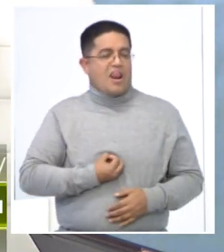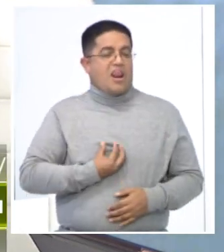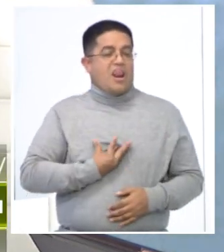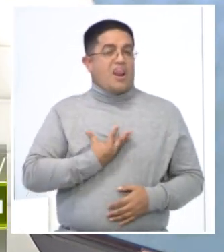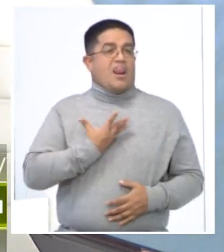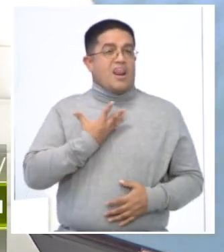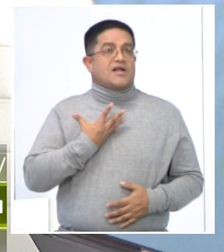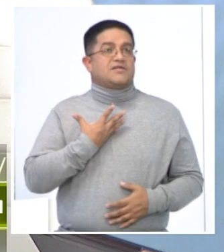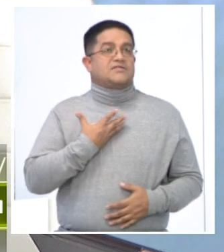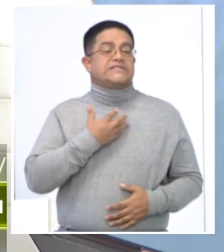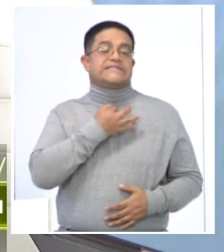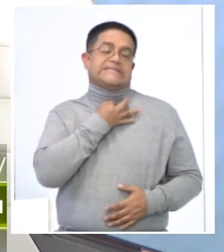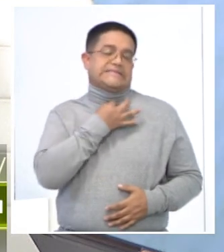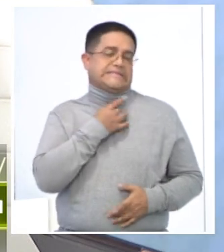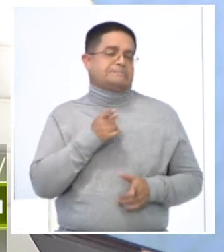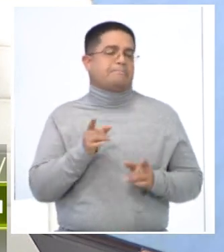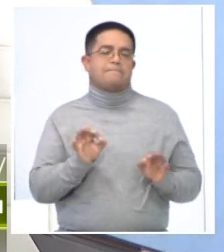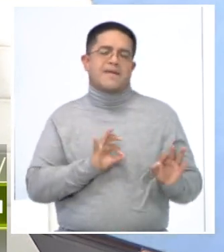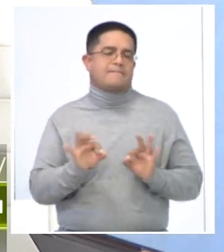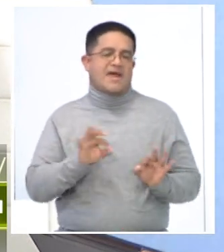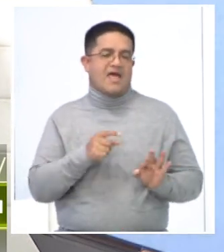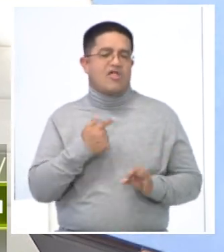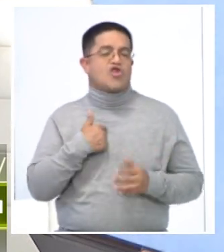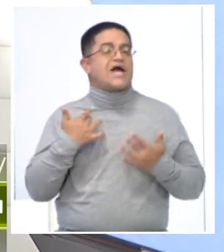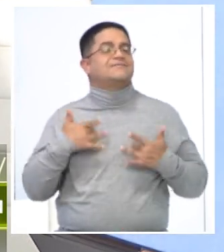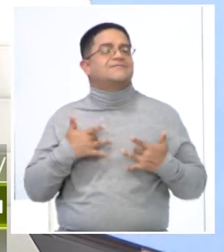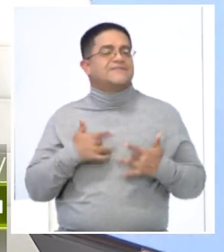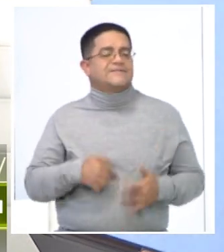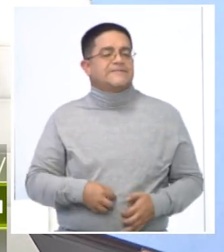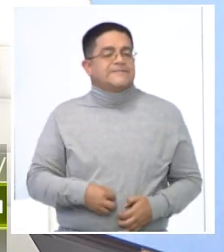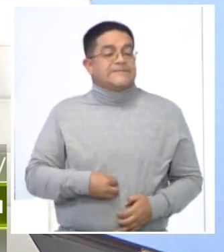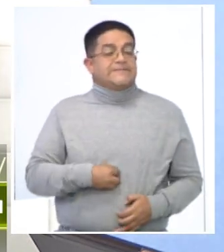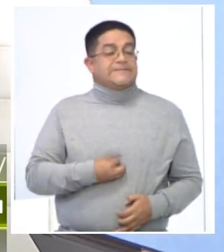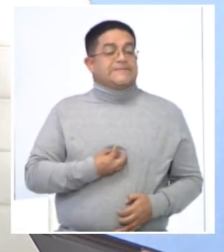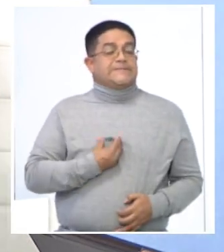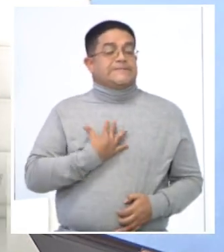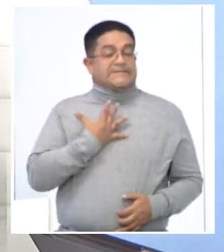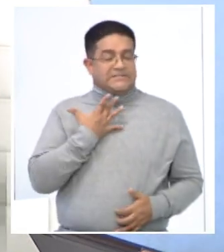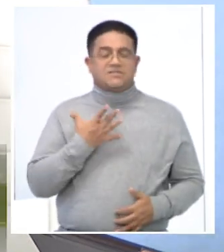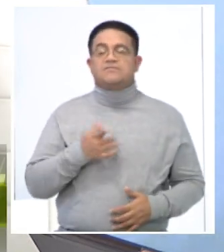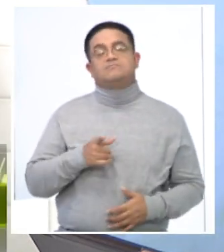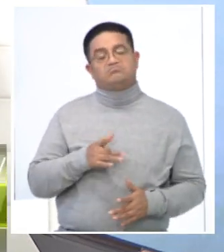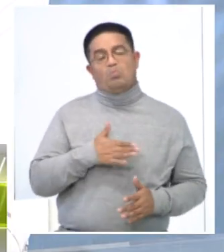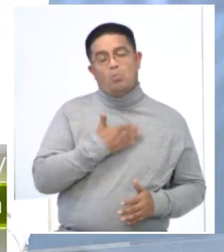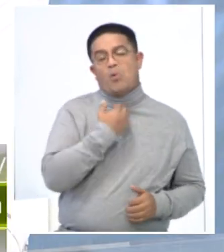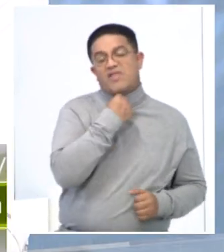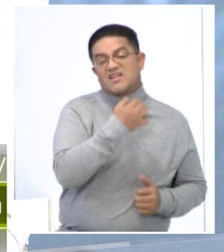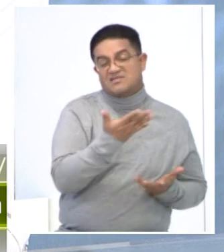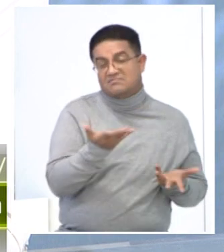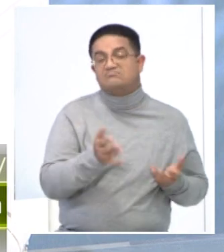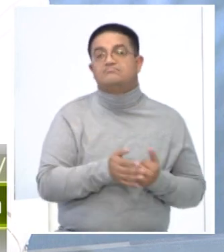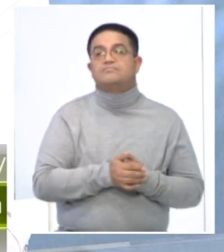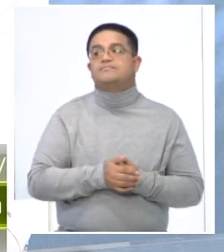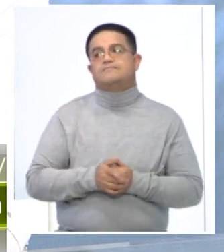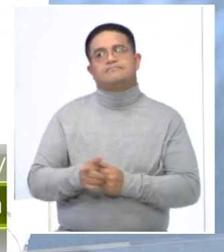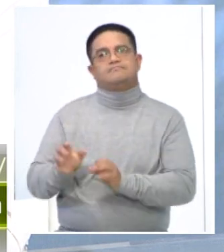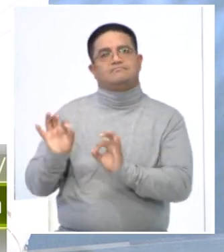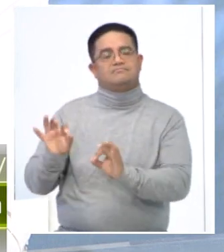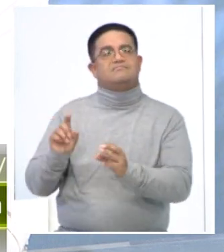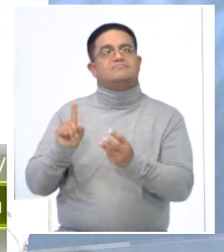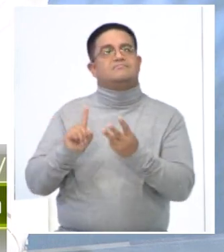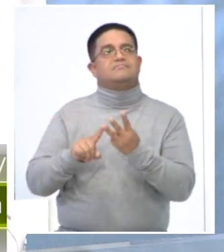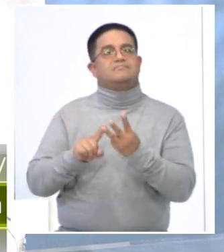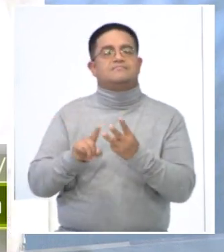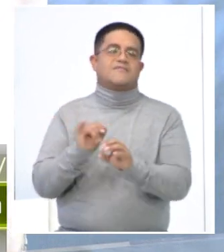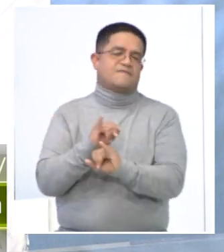nuestro esófago no está preparado para el ácido del estómago esa pudiese ser una causa hay que averiguarlo por supesto bueno justamente bueno